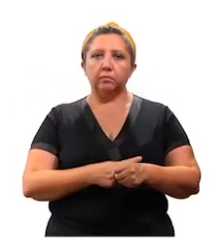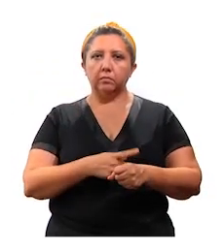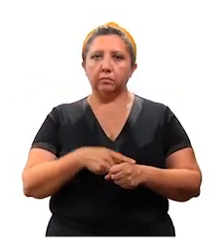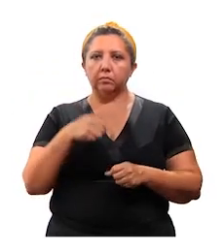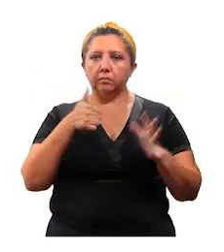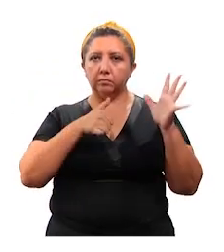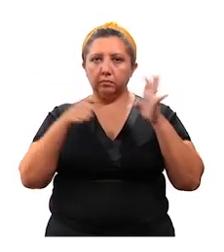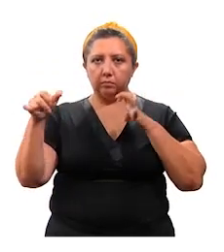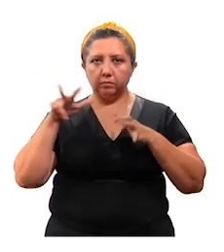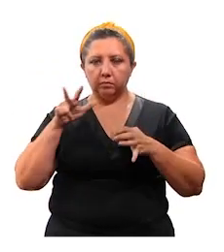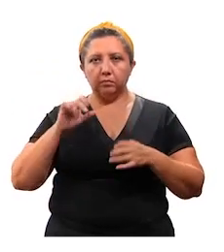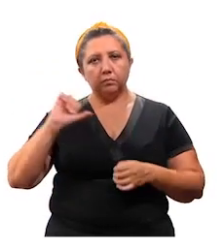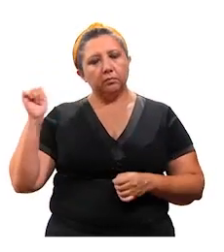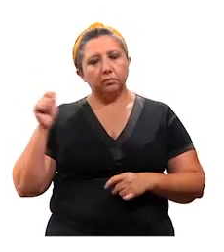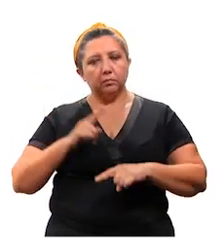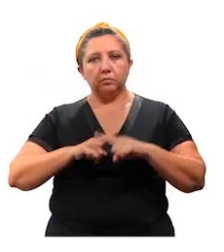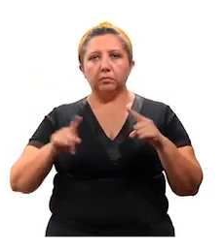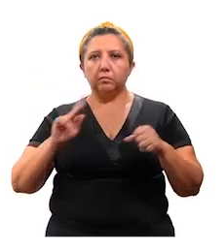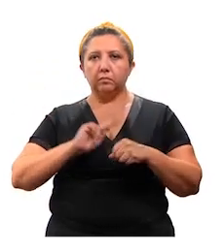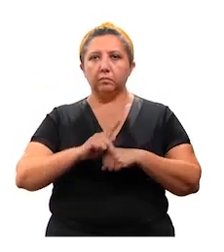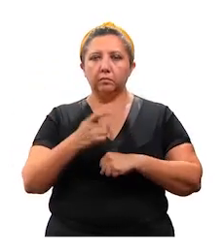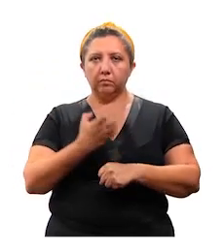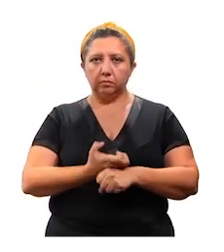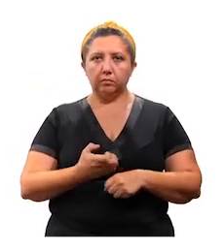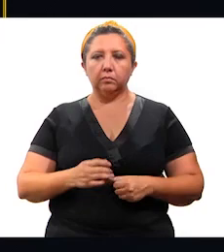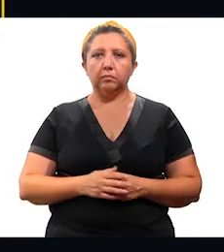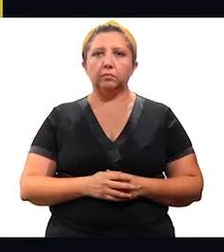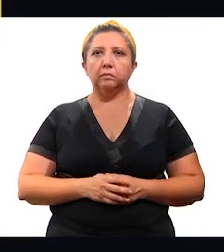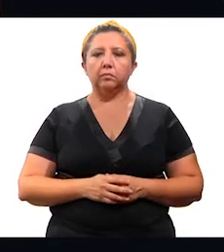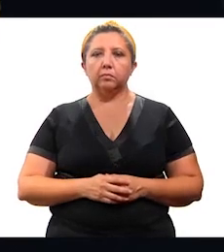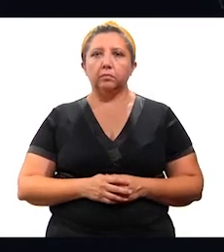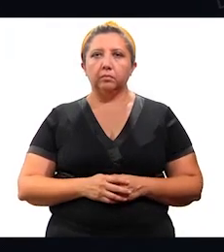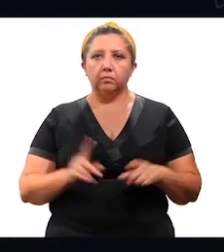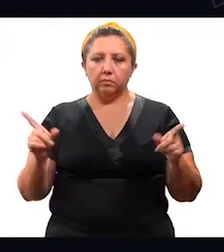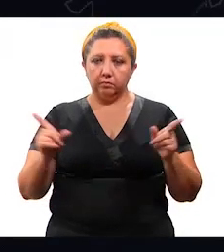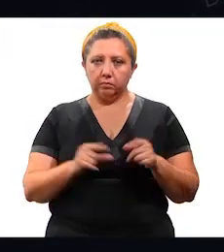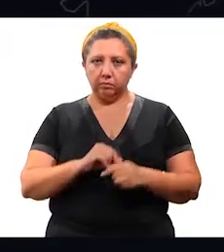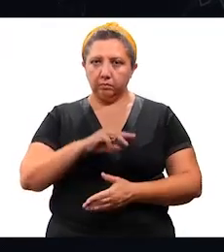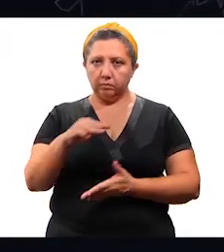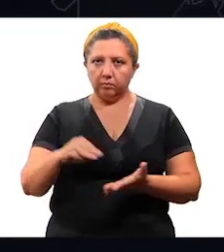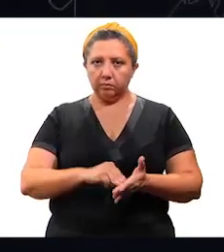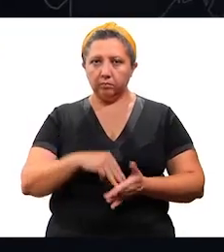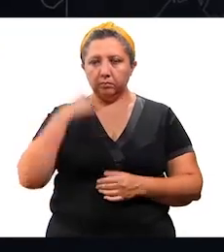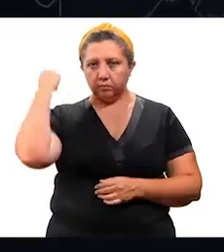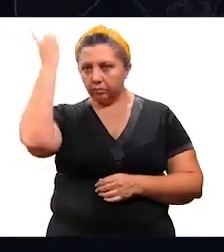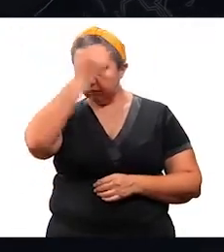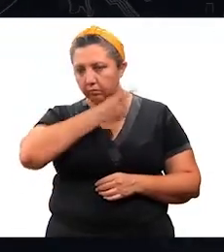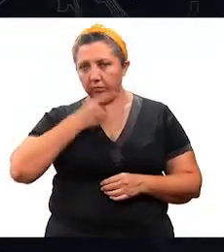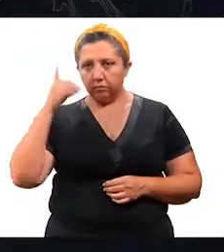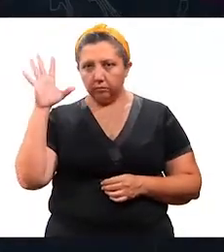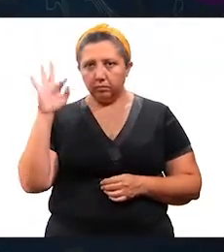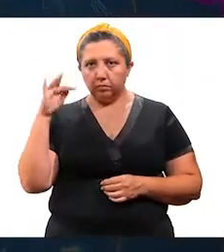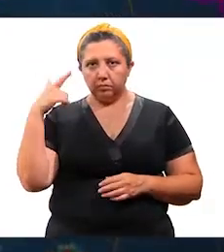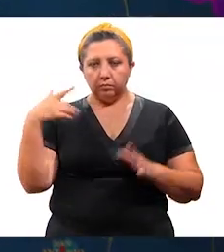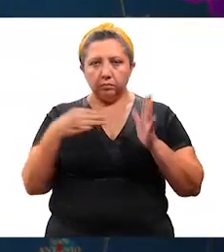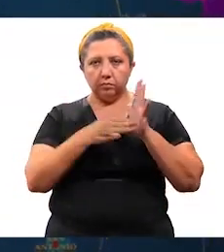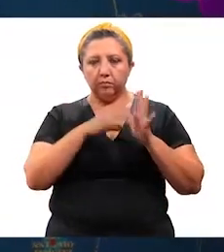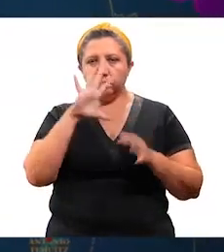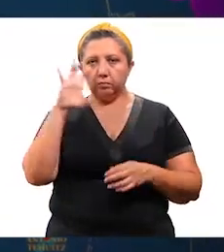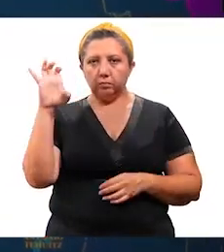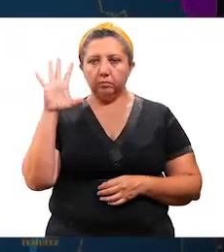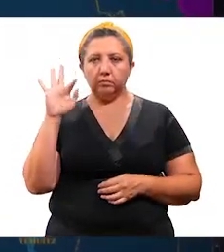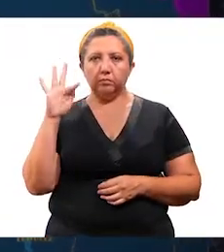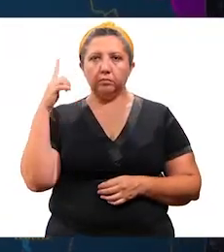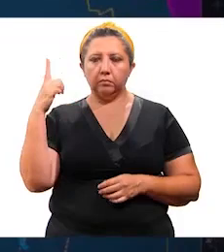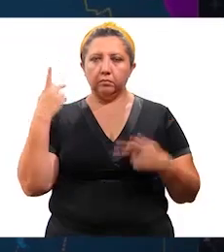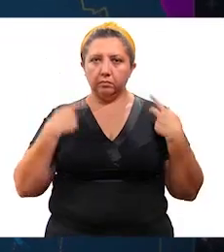positivos, 618 son de otro país u otro estado. Específicamente en Mérida se han diagnosticado